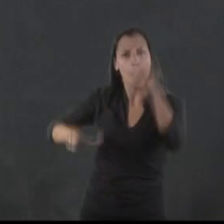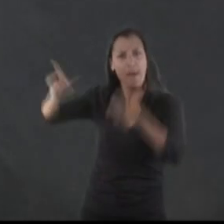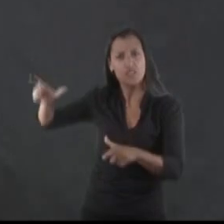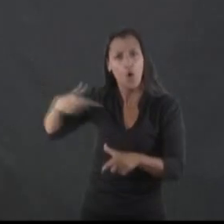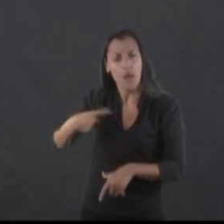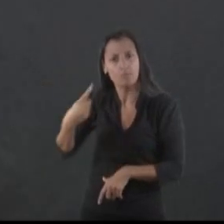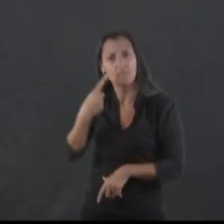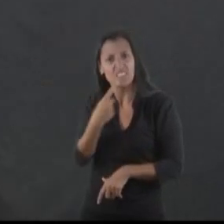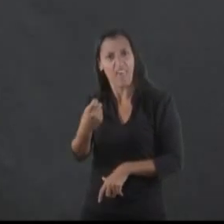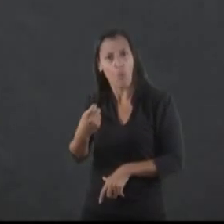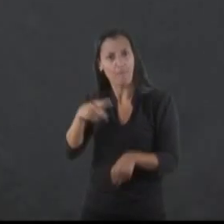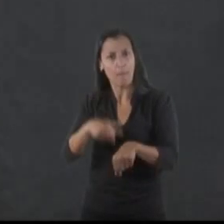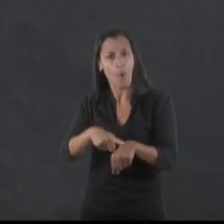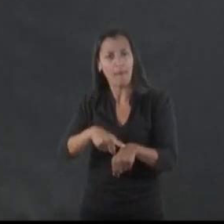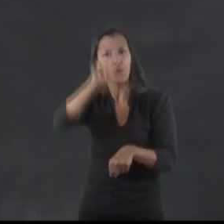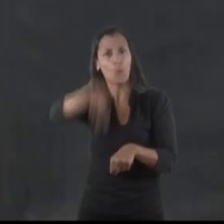era.